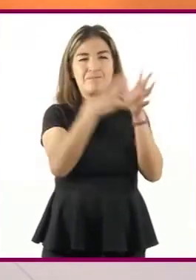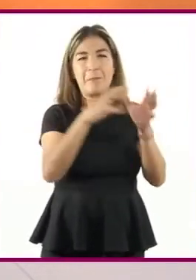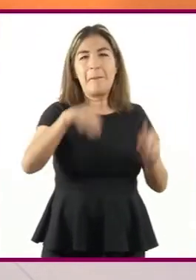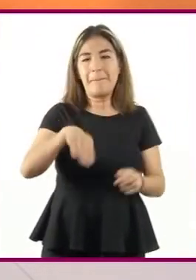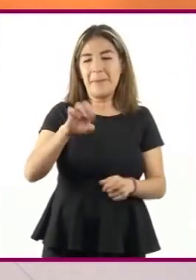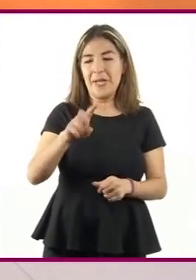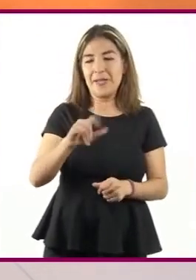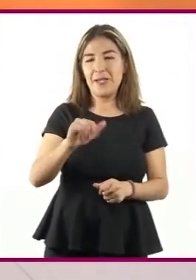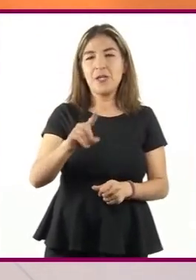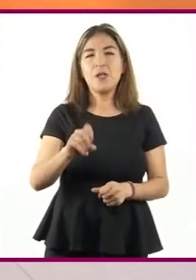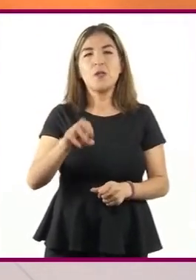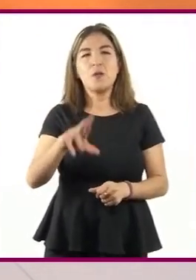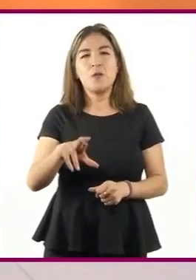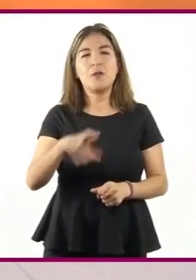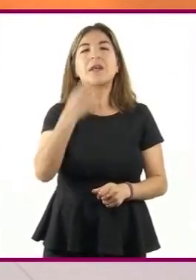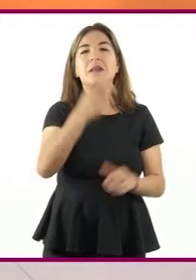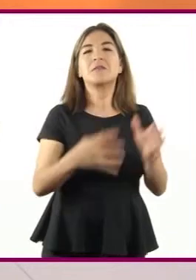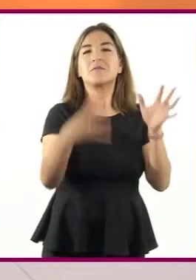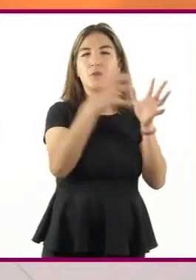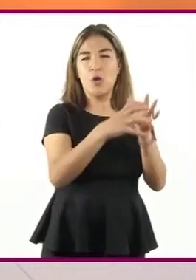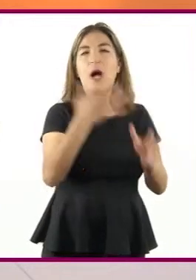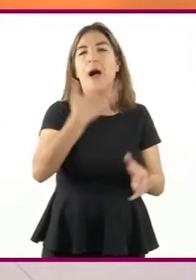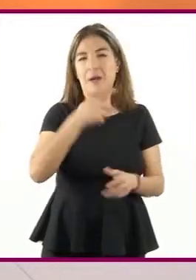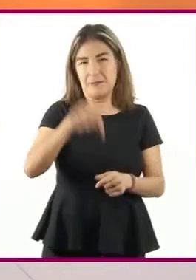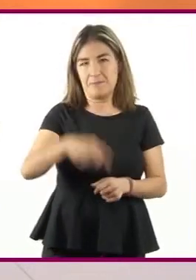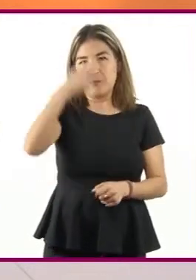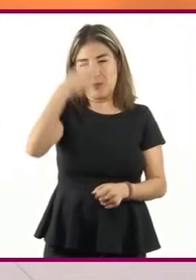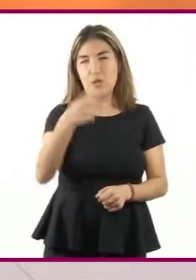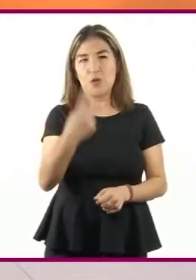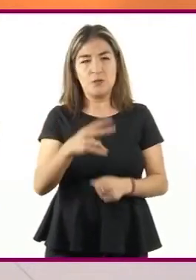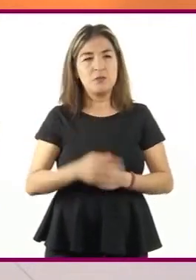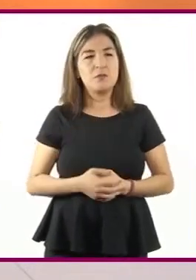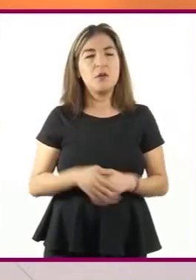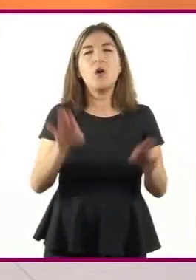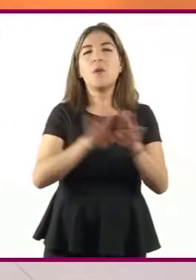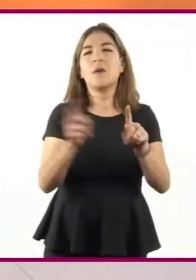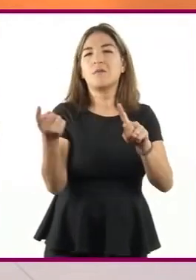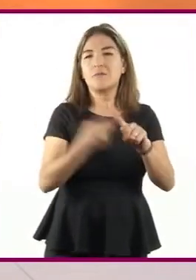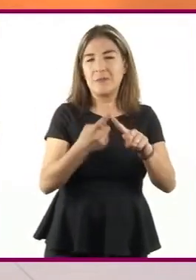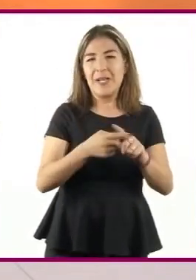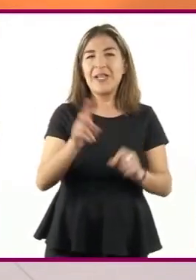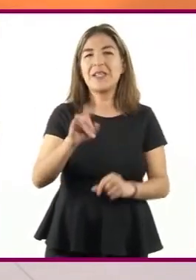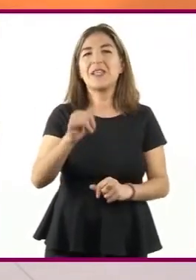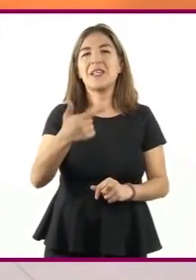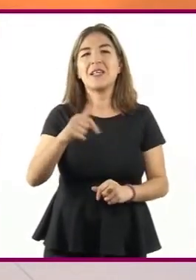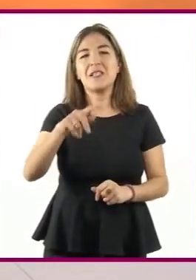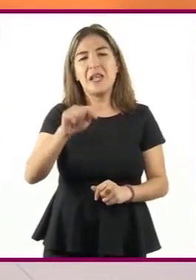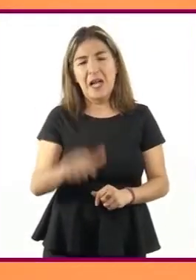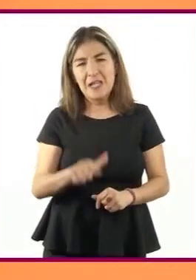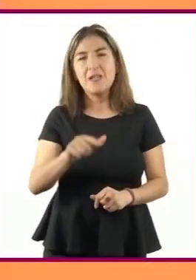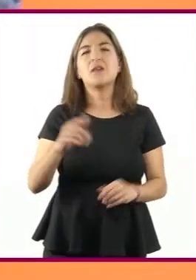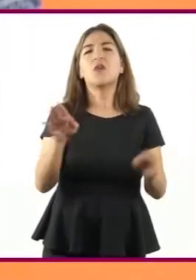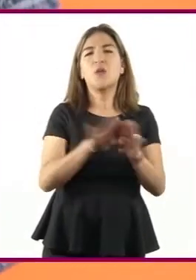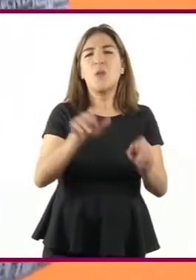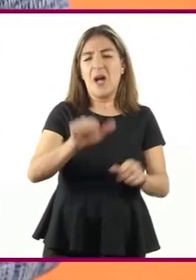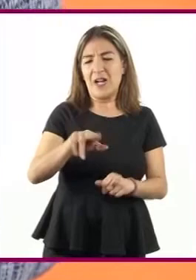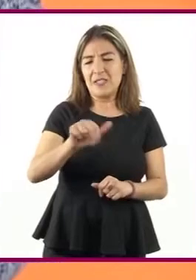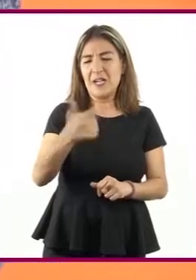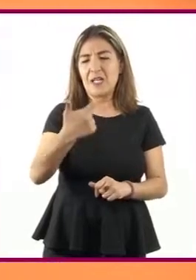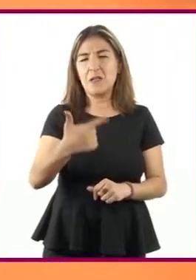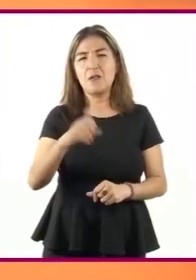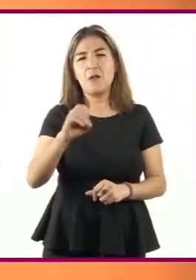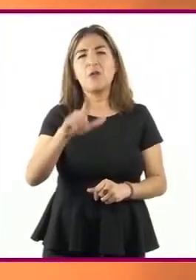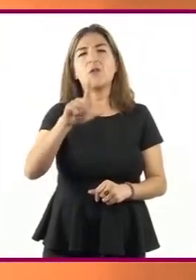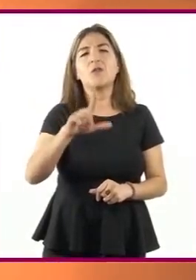En México podemos encontrar dos tipos de medidores, el analógico y el digital. El analógico consta de